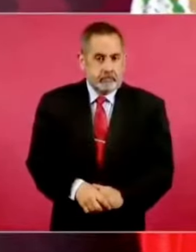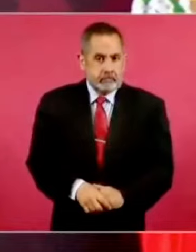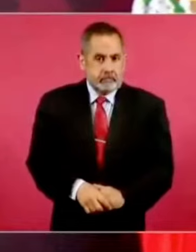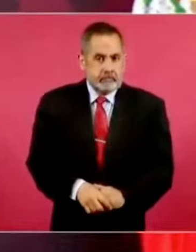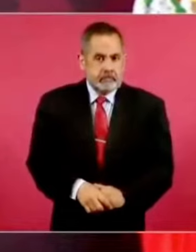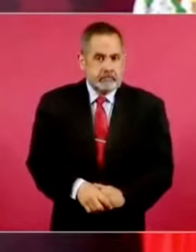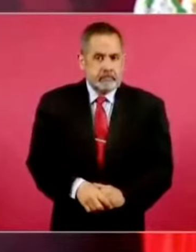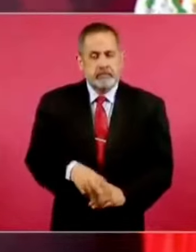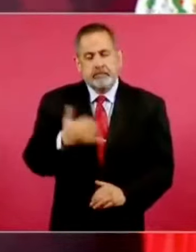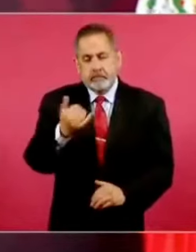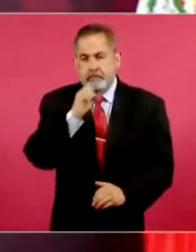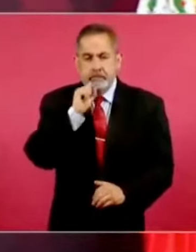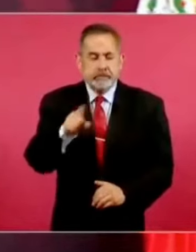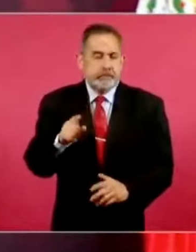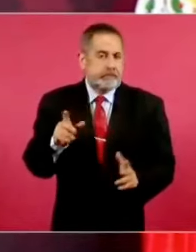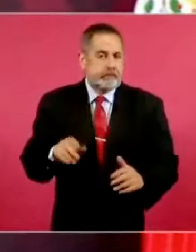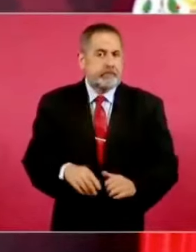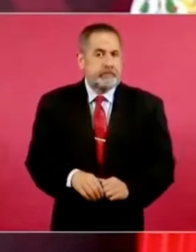Y